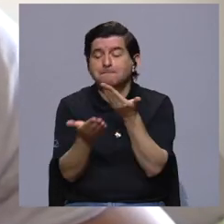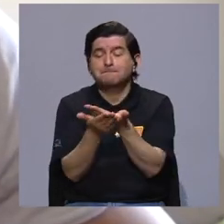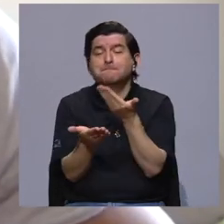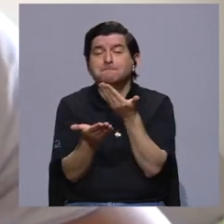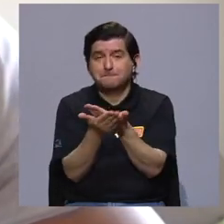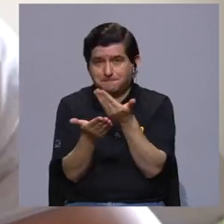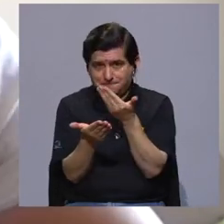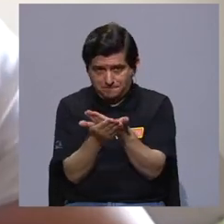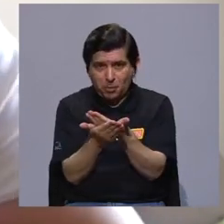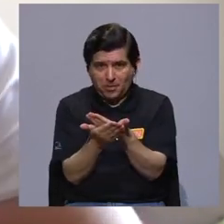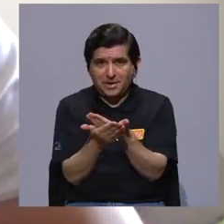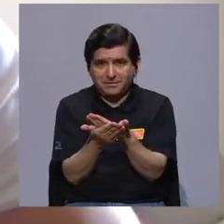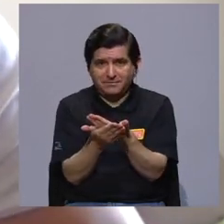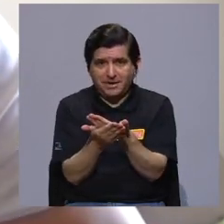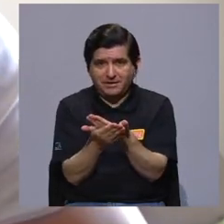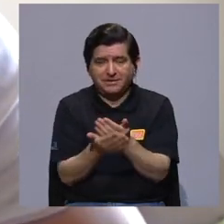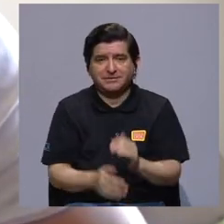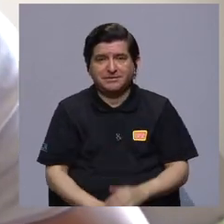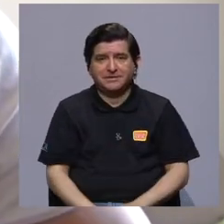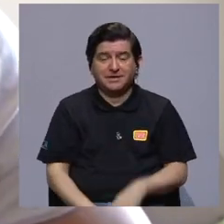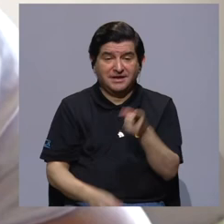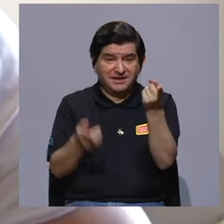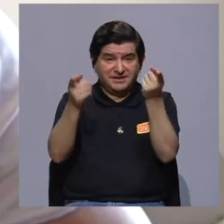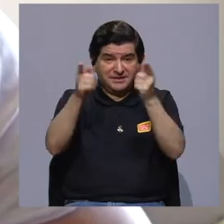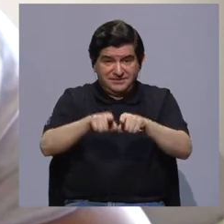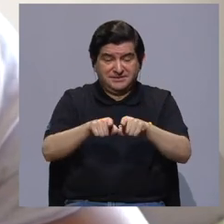mucha evidencia, la cual